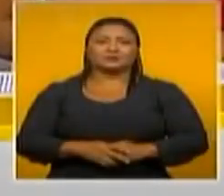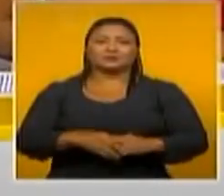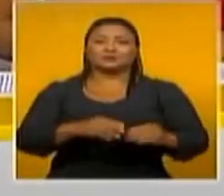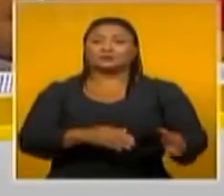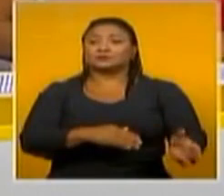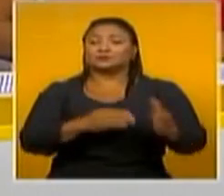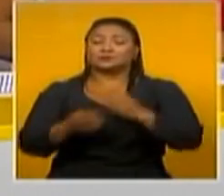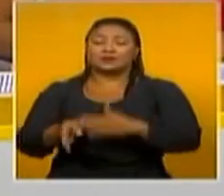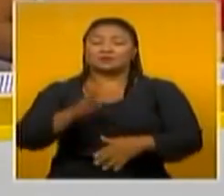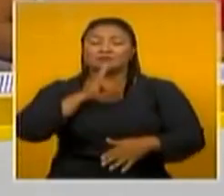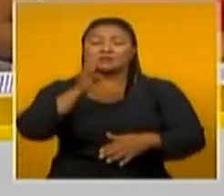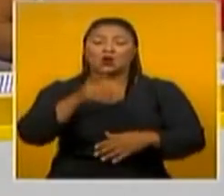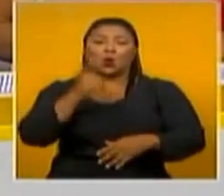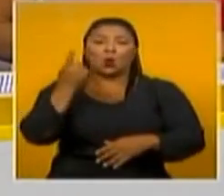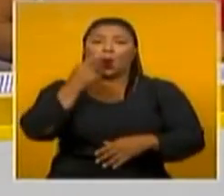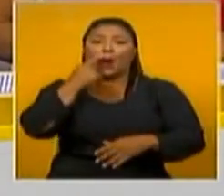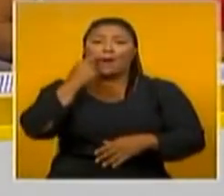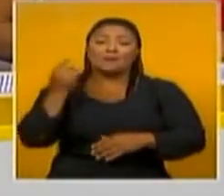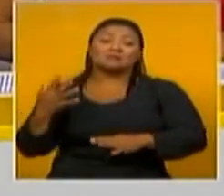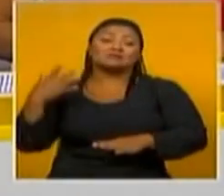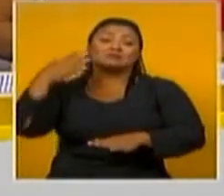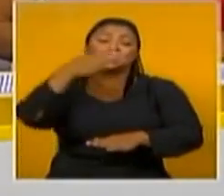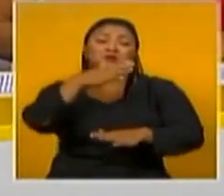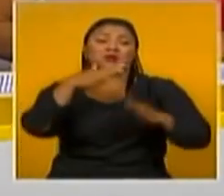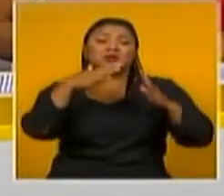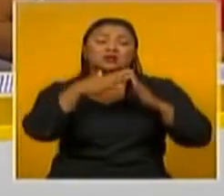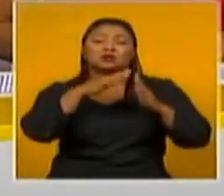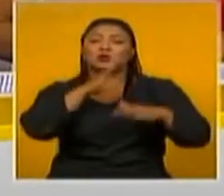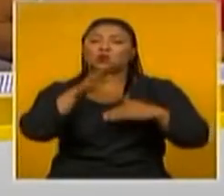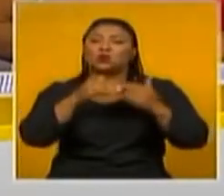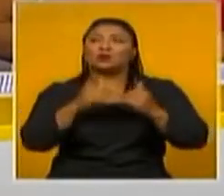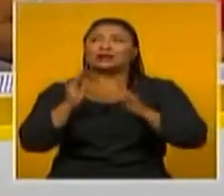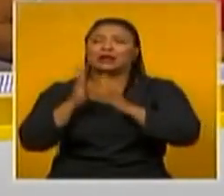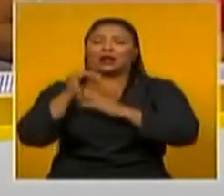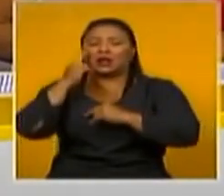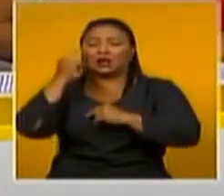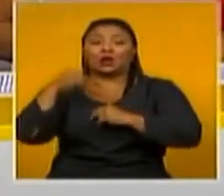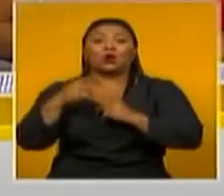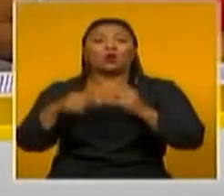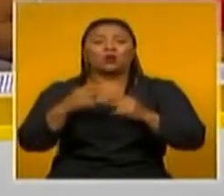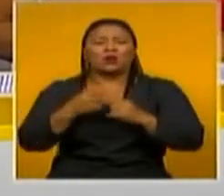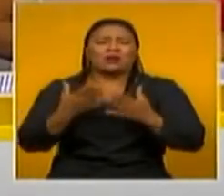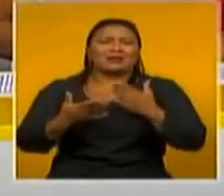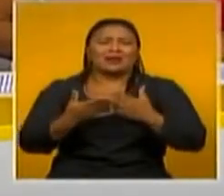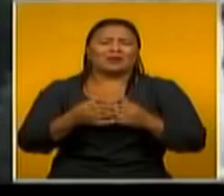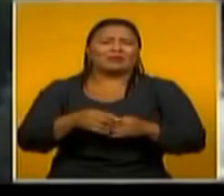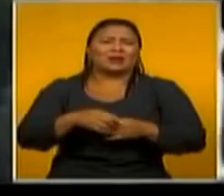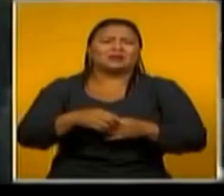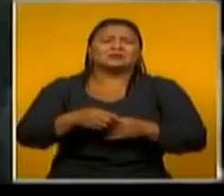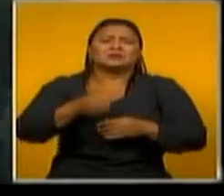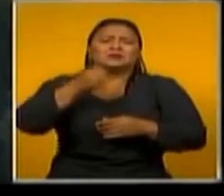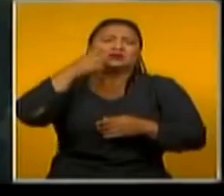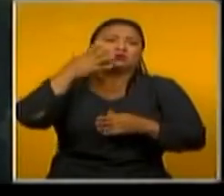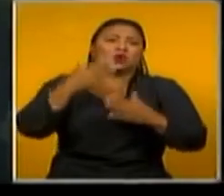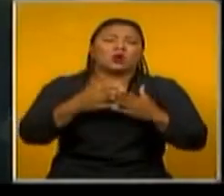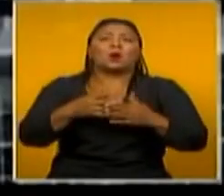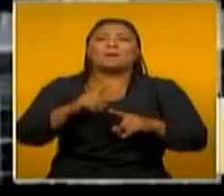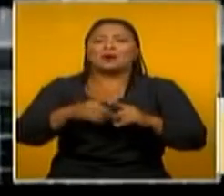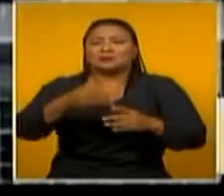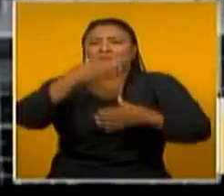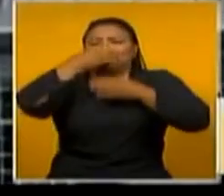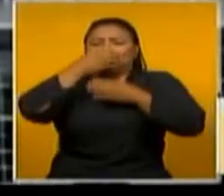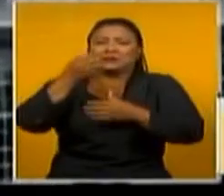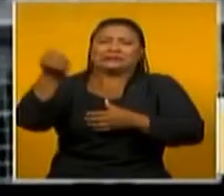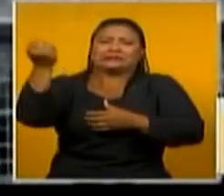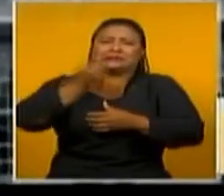En México, un hombre regresó a su casa luego de un retiro espiritual y bajo el efecto de alguna droga, asfixió, apuñaló y